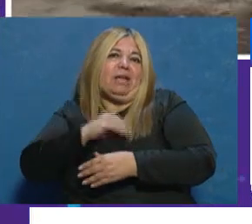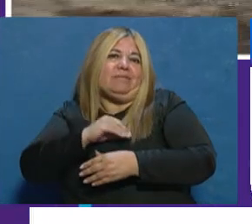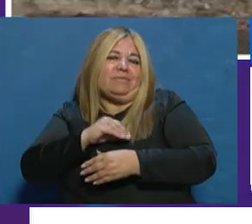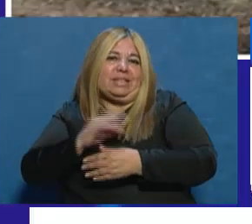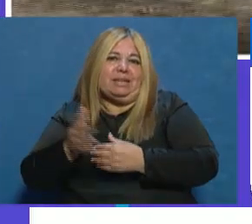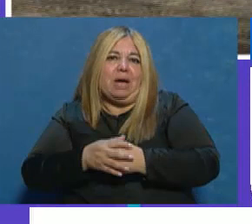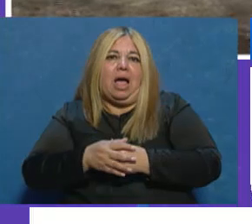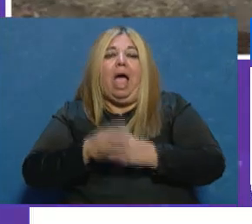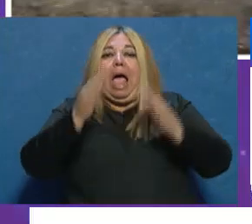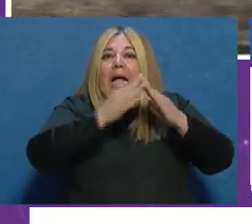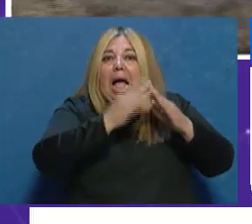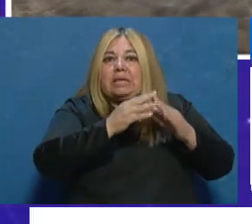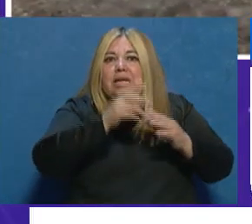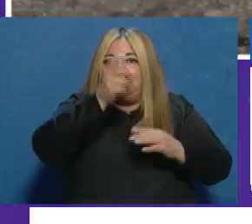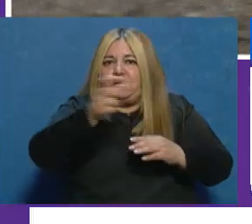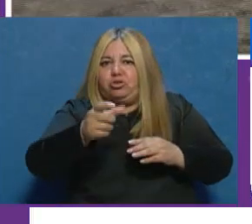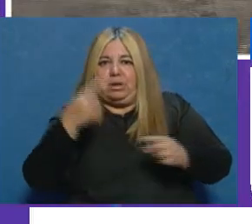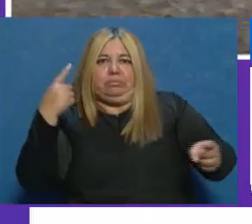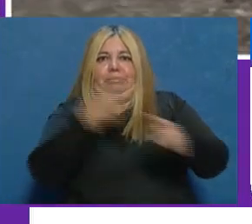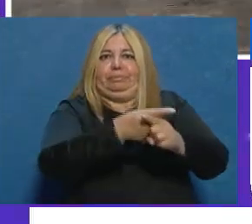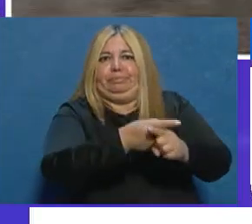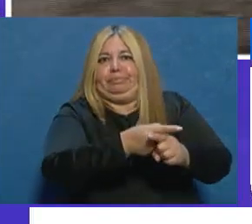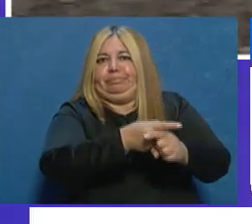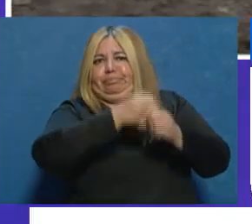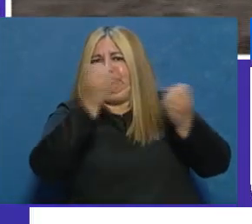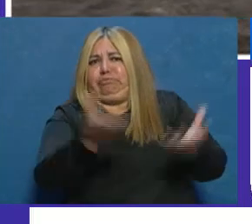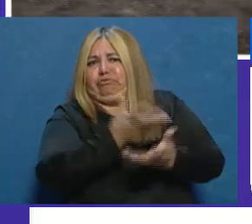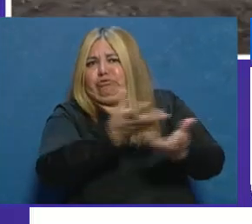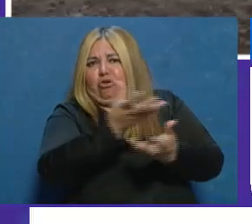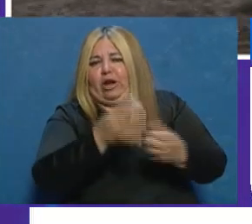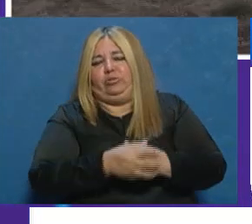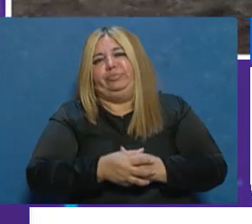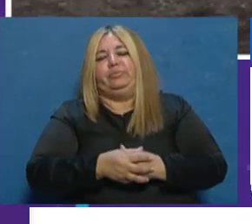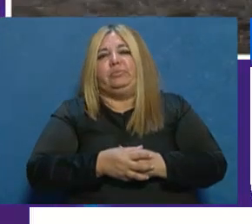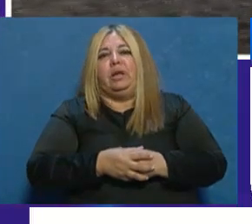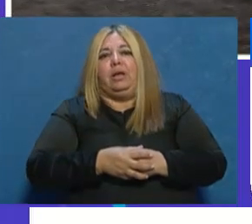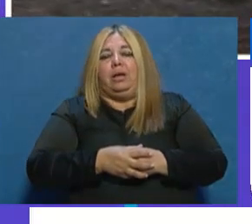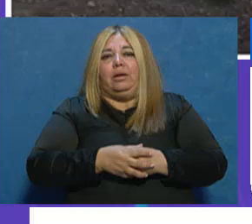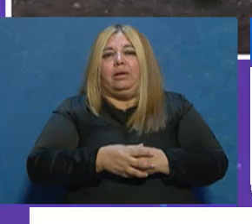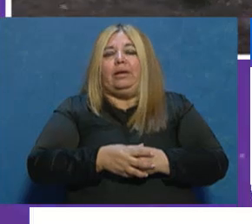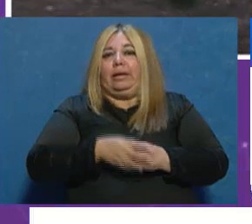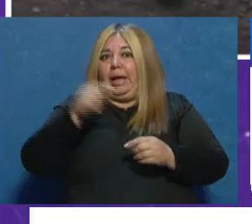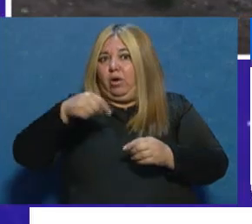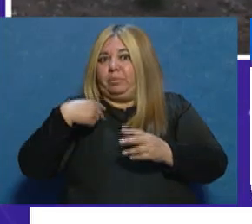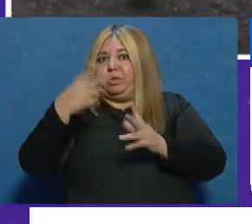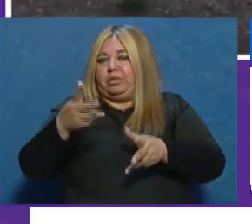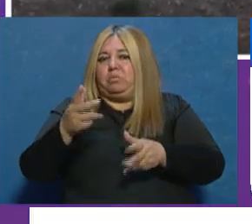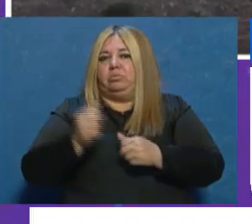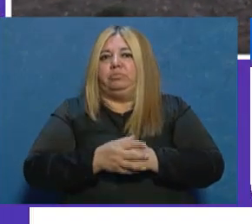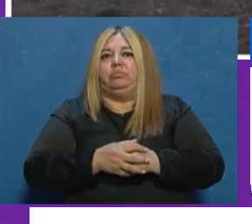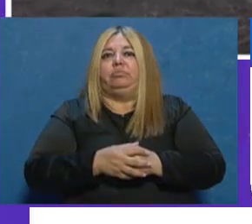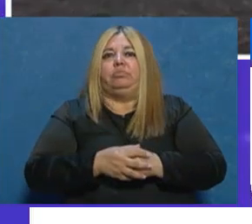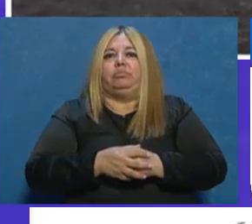contra las casas de los señalados. Y en esta oportunidad, como decíamos, la actualización del tema